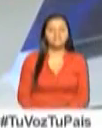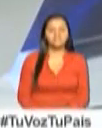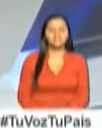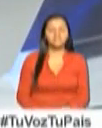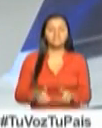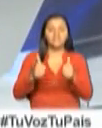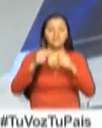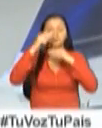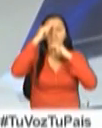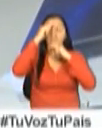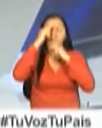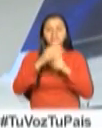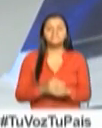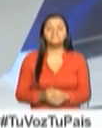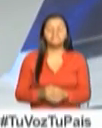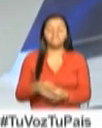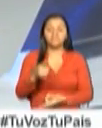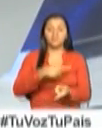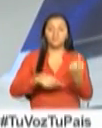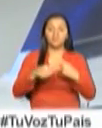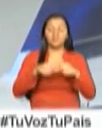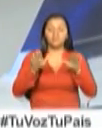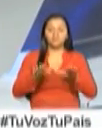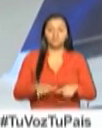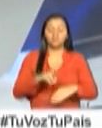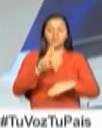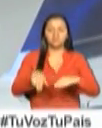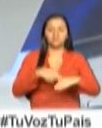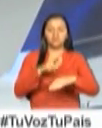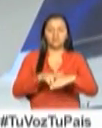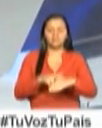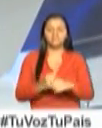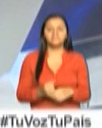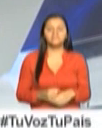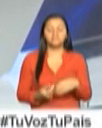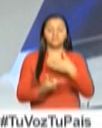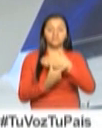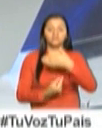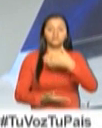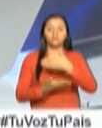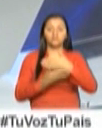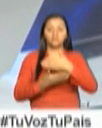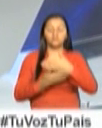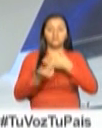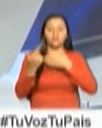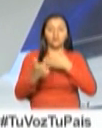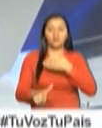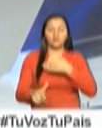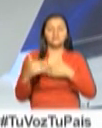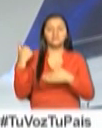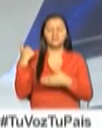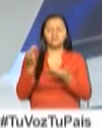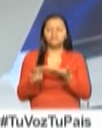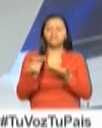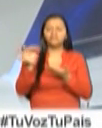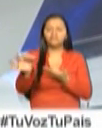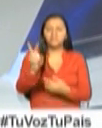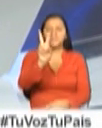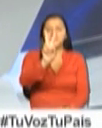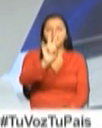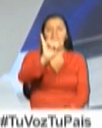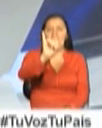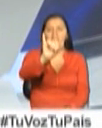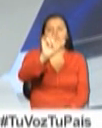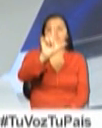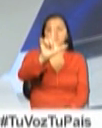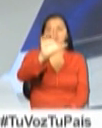Una buena noticia. Y regresando al acontecer nacional, hacia el sur, en la provincia de Loja, se encuentra Vilcabamba, o también conocido como